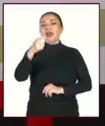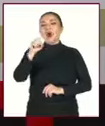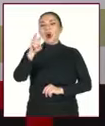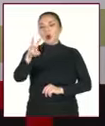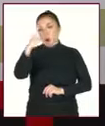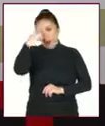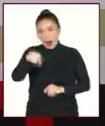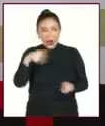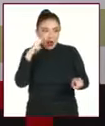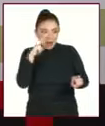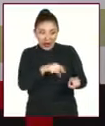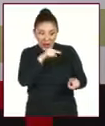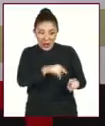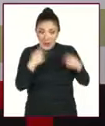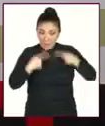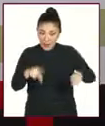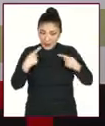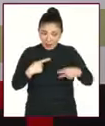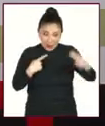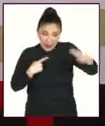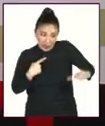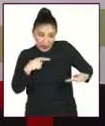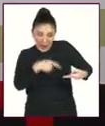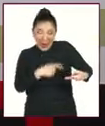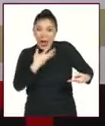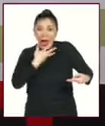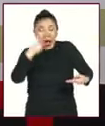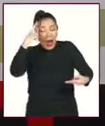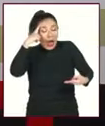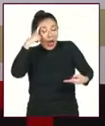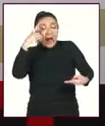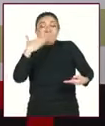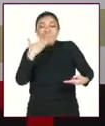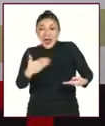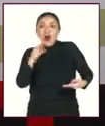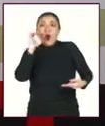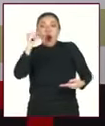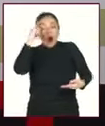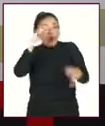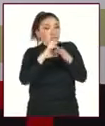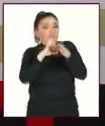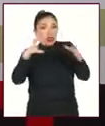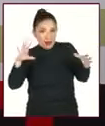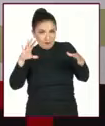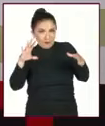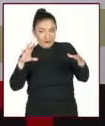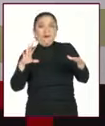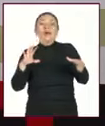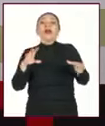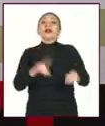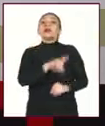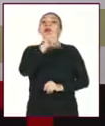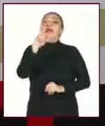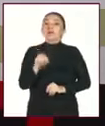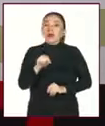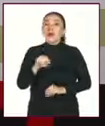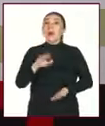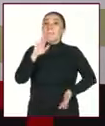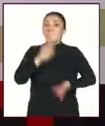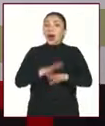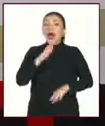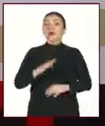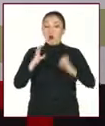paciente o la persona está consciente principalmente. Claro. Posteriormente, si nos vamos más a signos